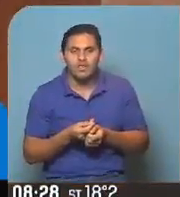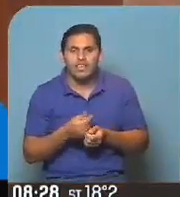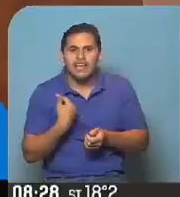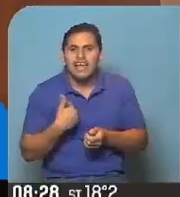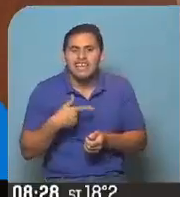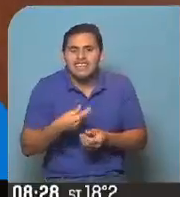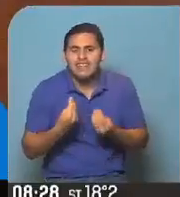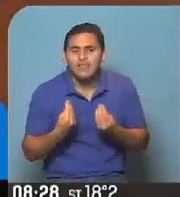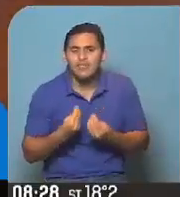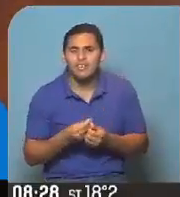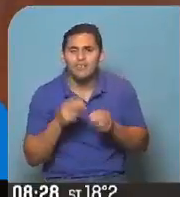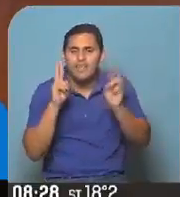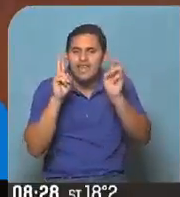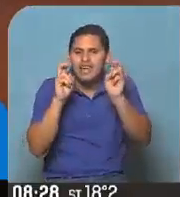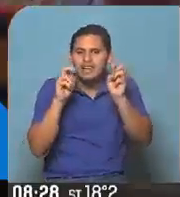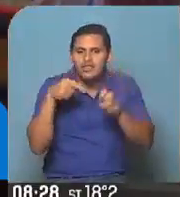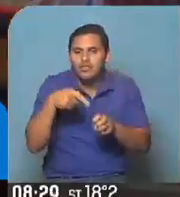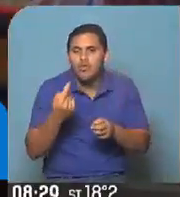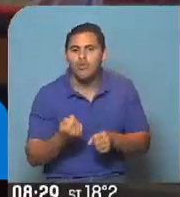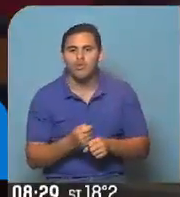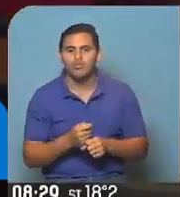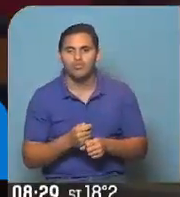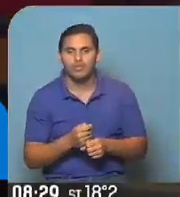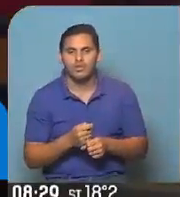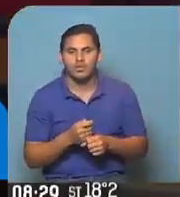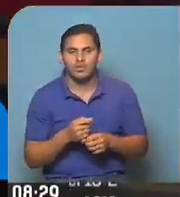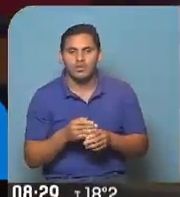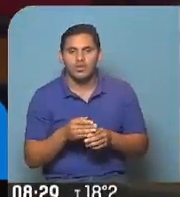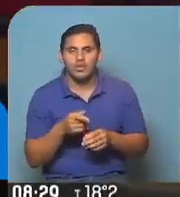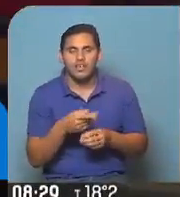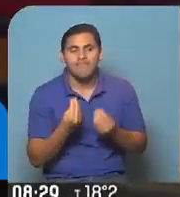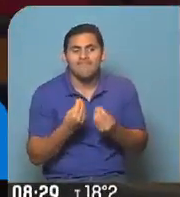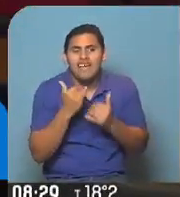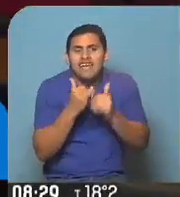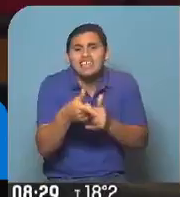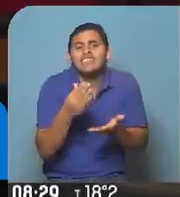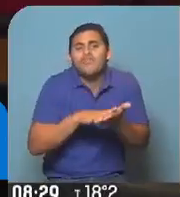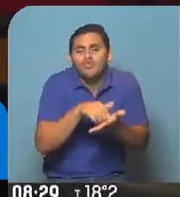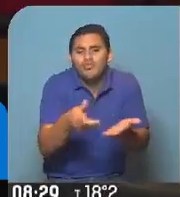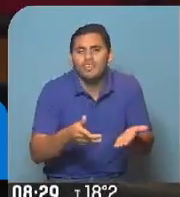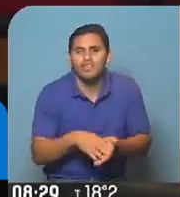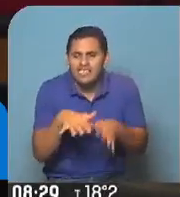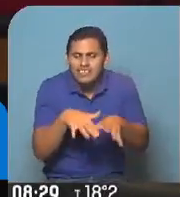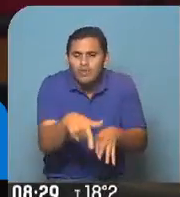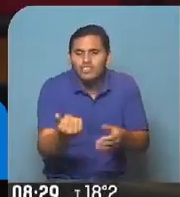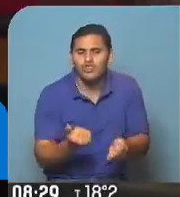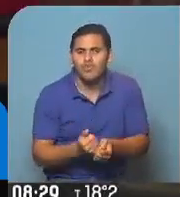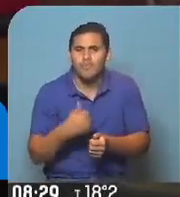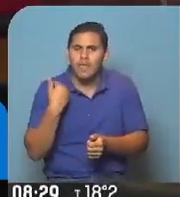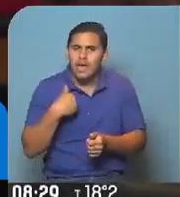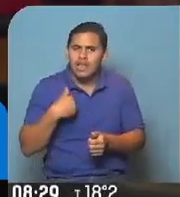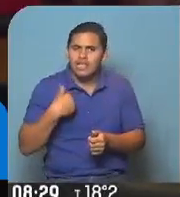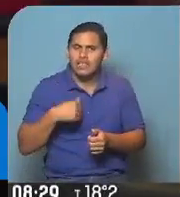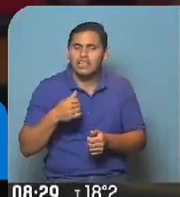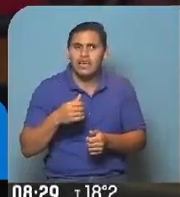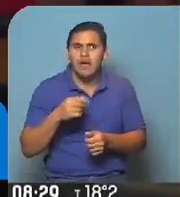el título de una columna de hoy en infobae si lo hicimos sobre el tema haber argentina tiene un poco más de 200